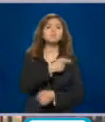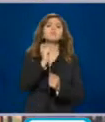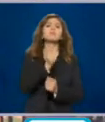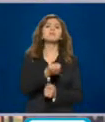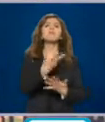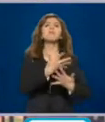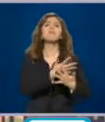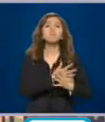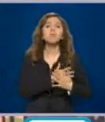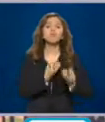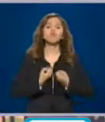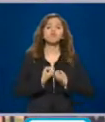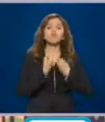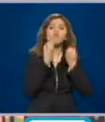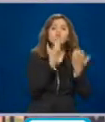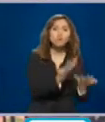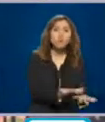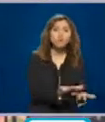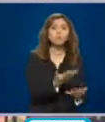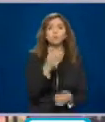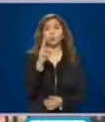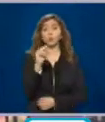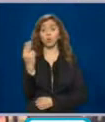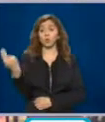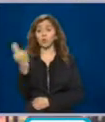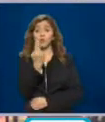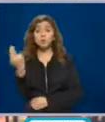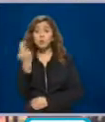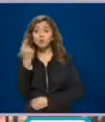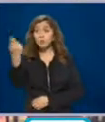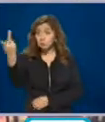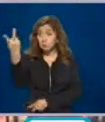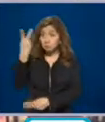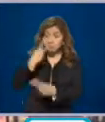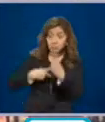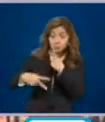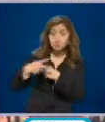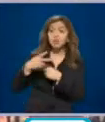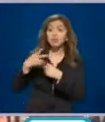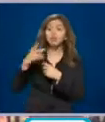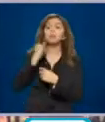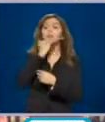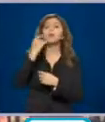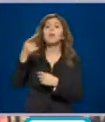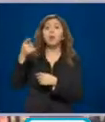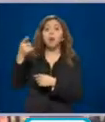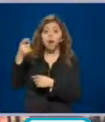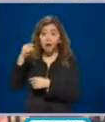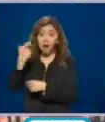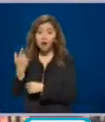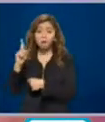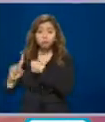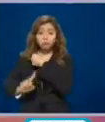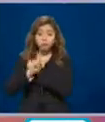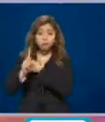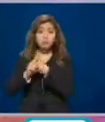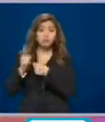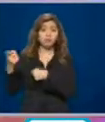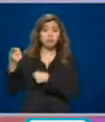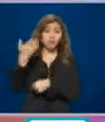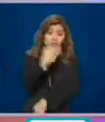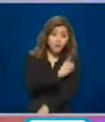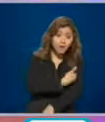hecho de no necesariamente esperar yo a que venga un cuadro agudo de necesidad familiar para